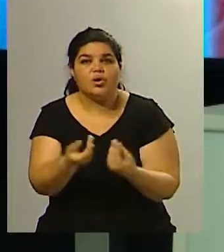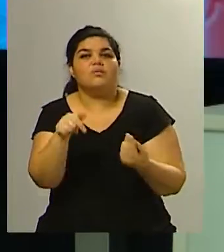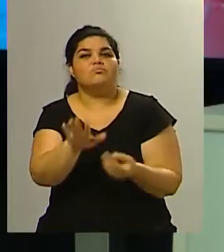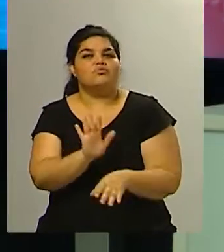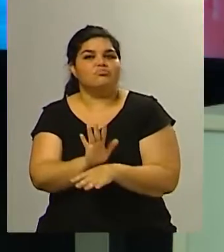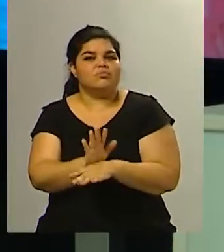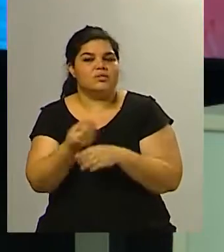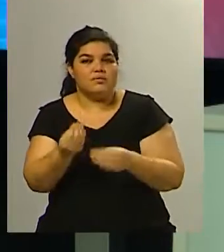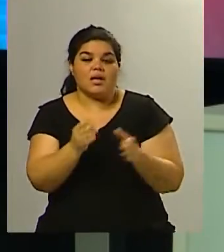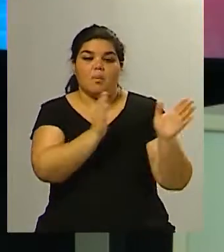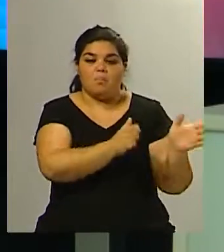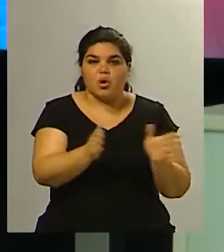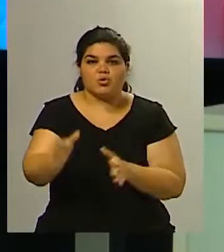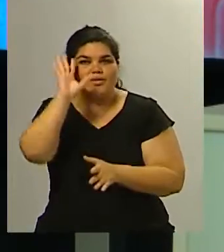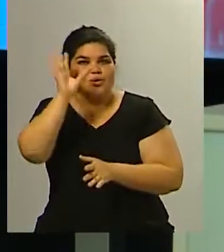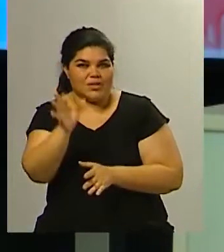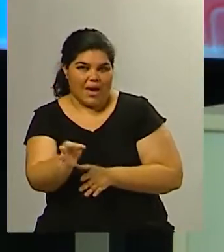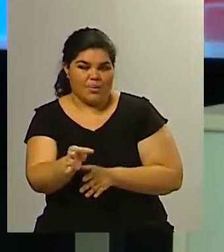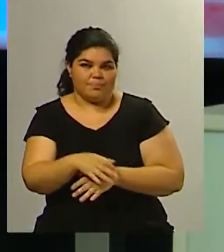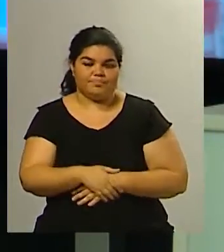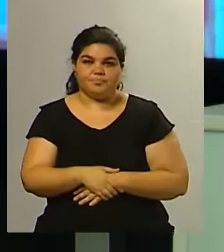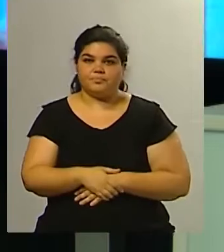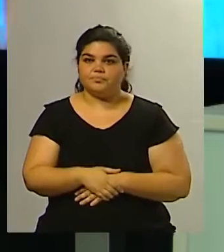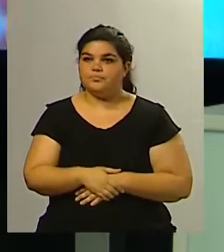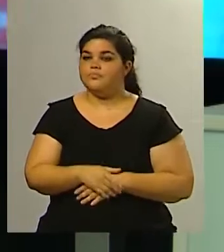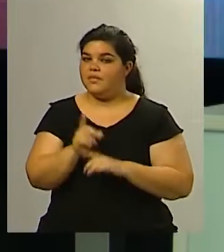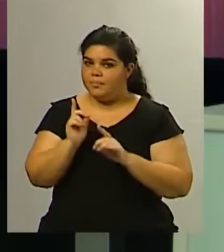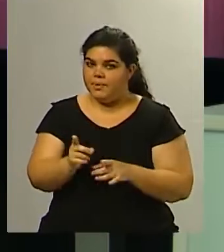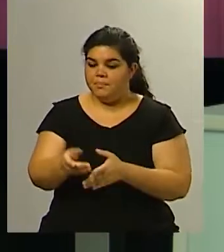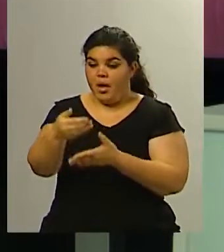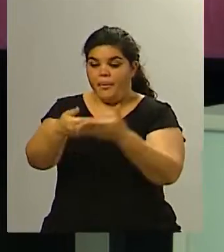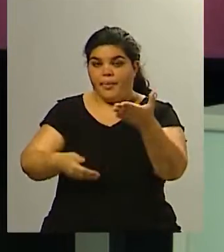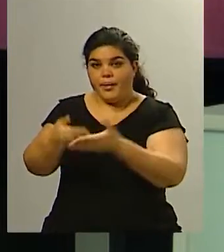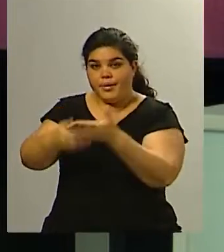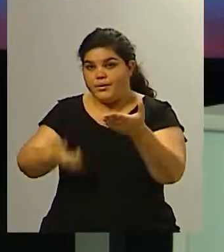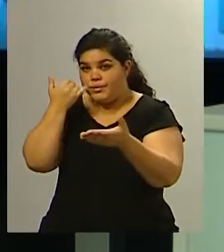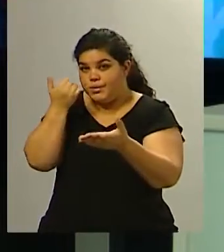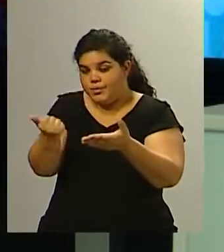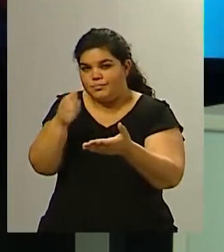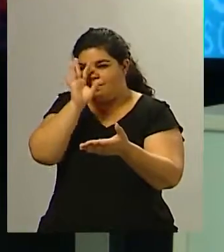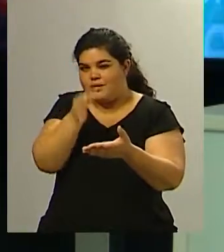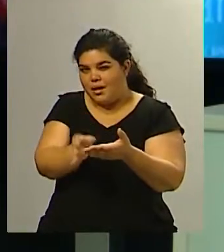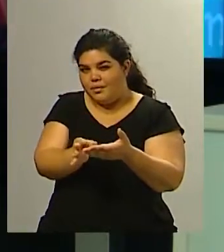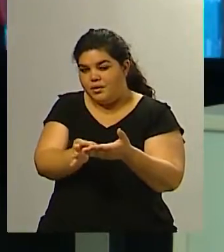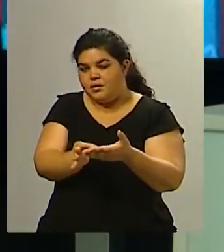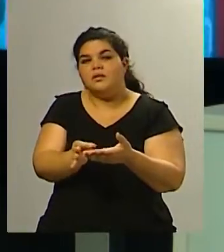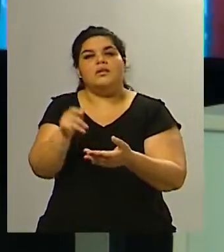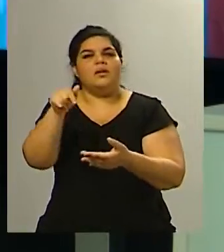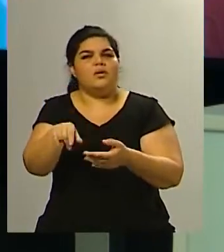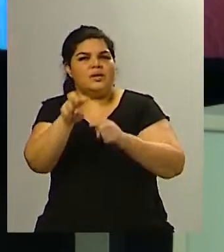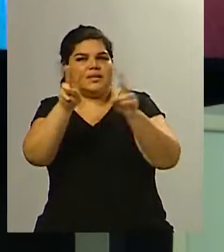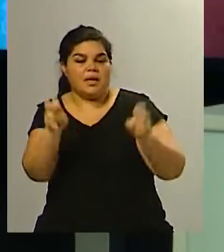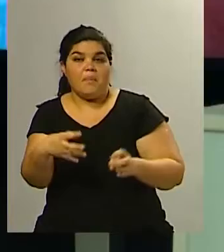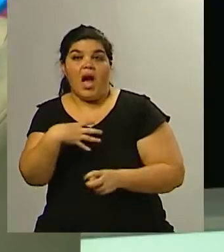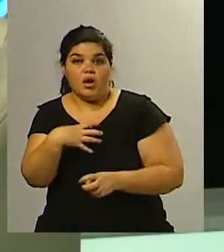procesos. Hasta ahora, teniendo en cuenta que se viene implementando esto de las evaluaciones, pensando un poco ahora me voy a centrar en el tema de los